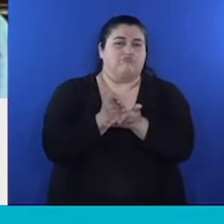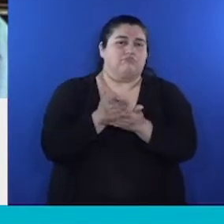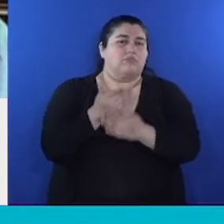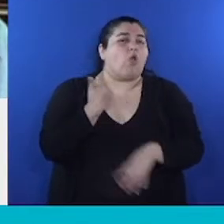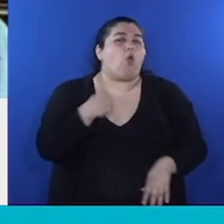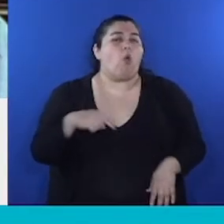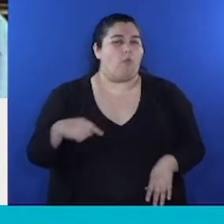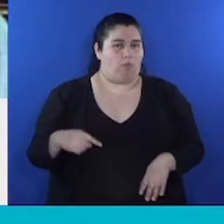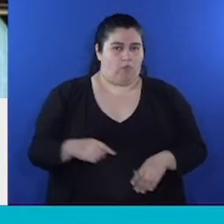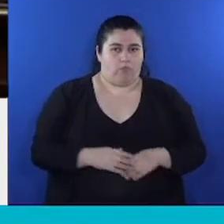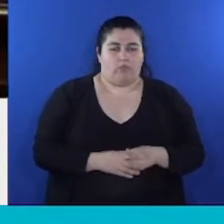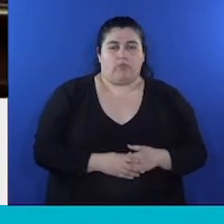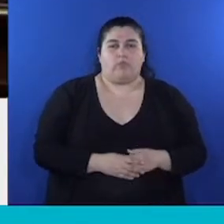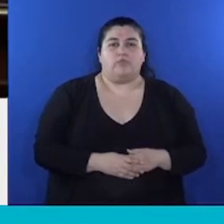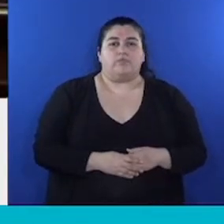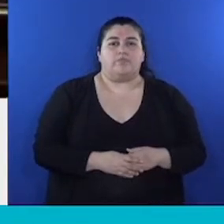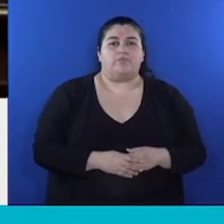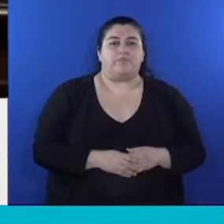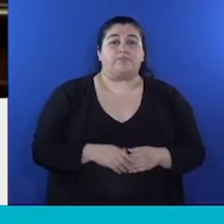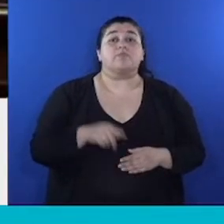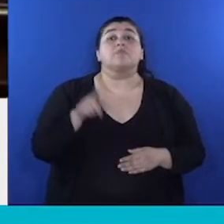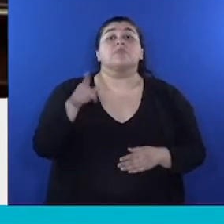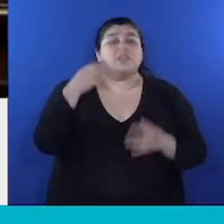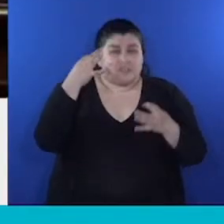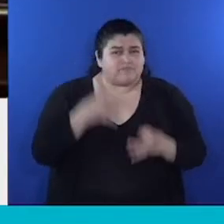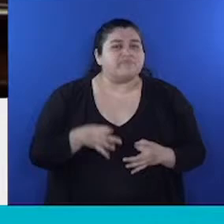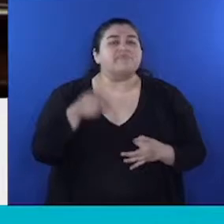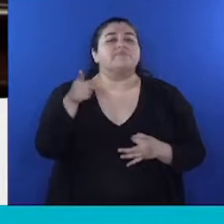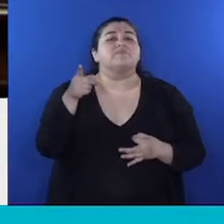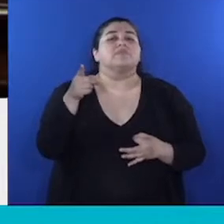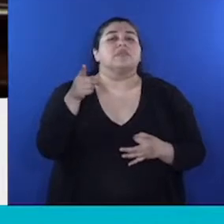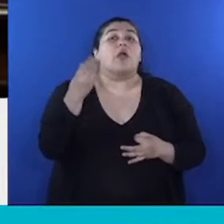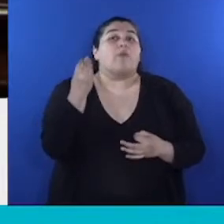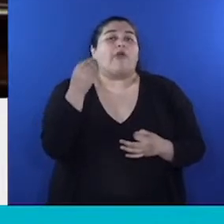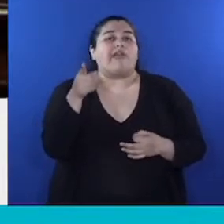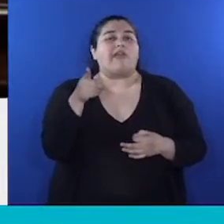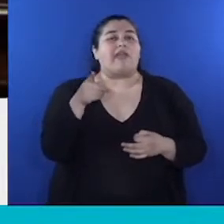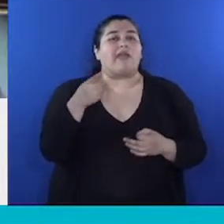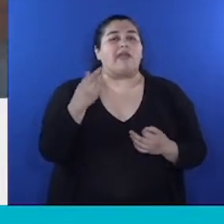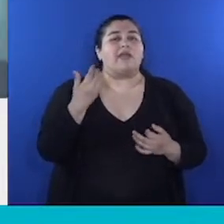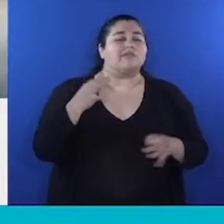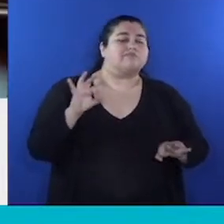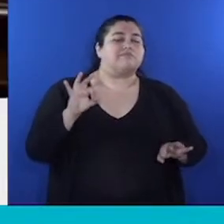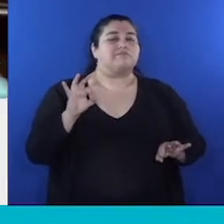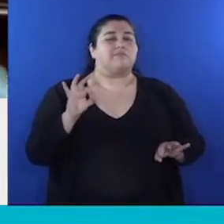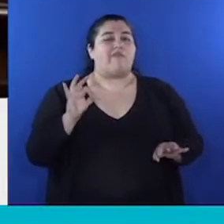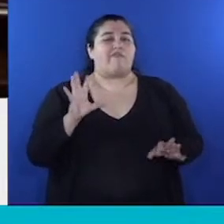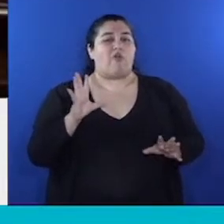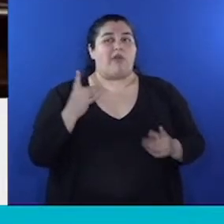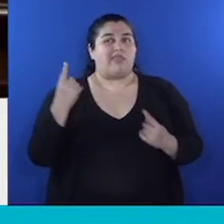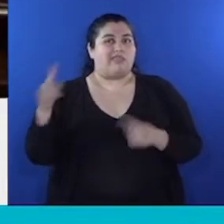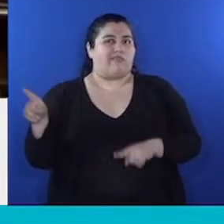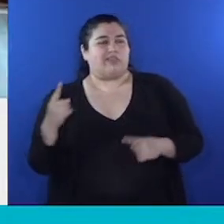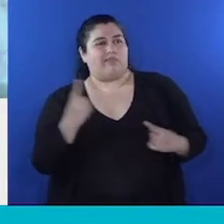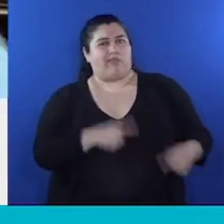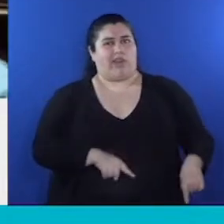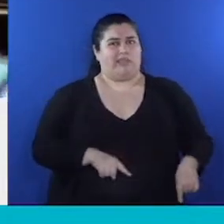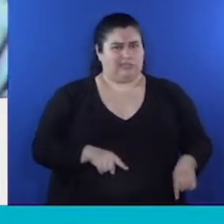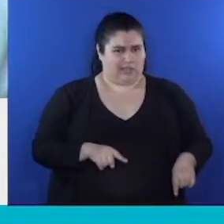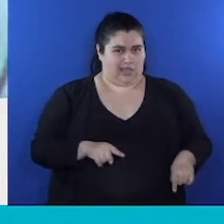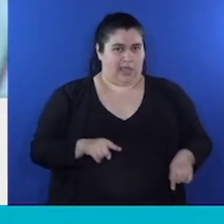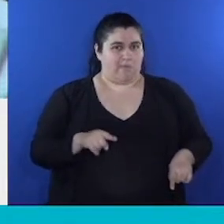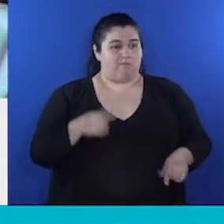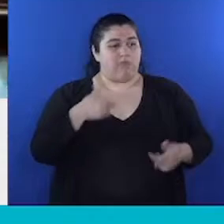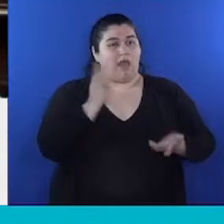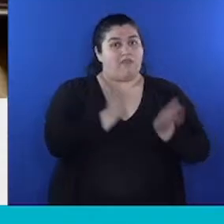presidente. Porque se está valiendo de una condición objetiva distinta de la del resto para ejercer